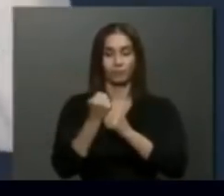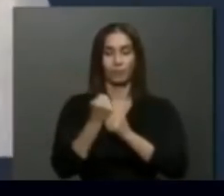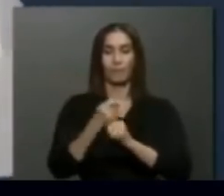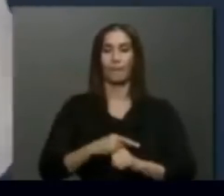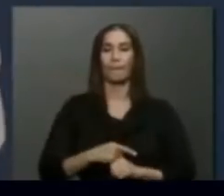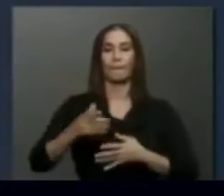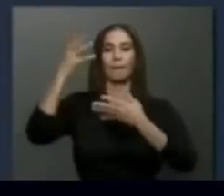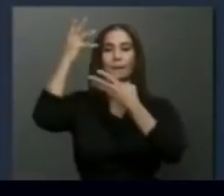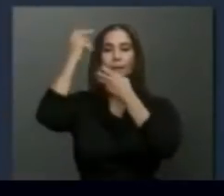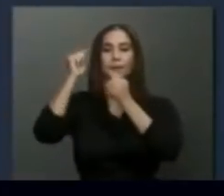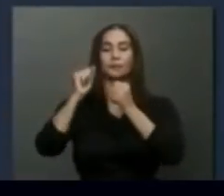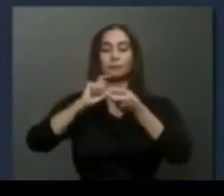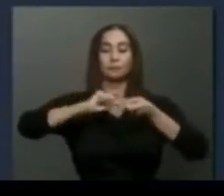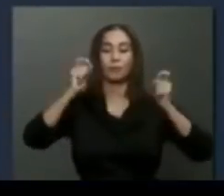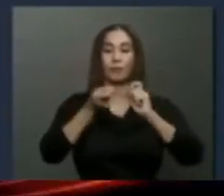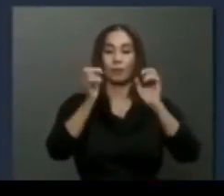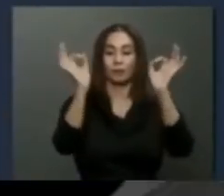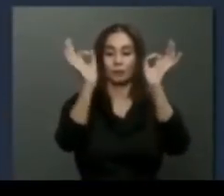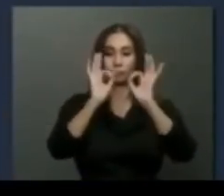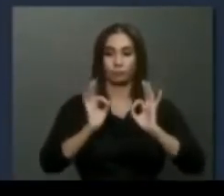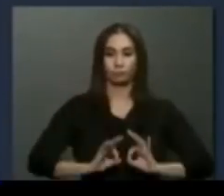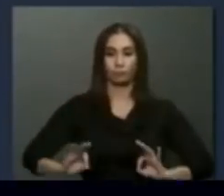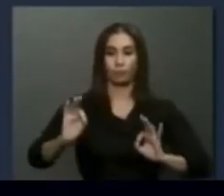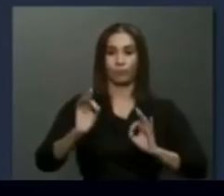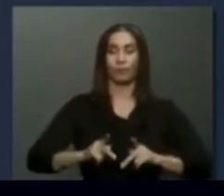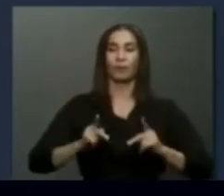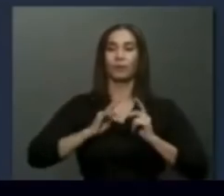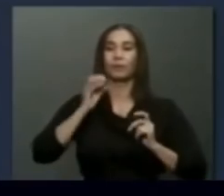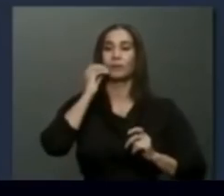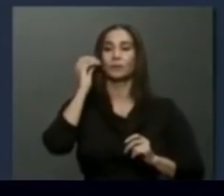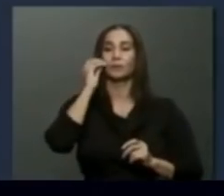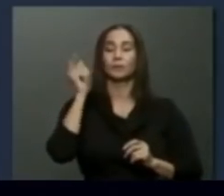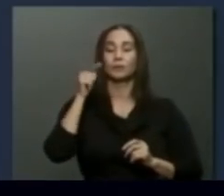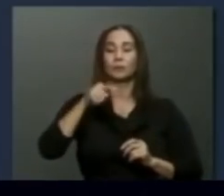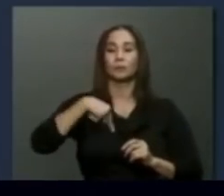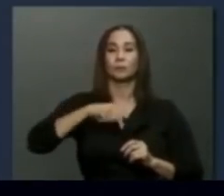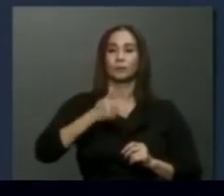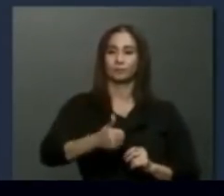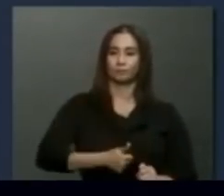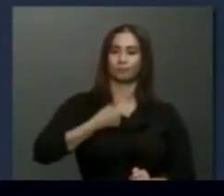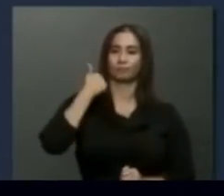Creemos que mejorando la calidad de vida de los hogares participantes, podremos